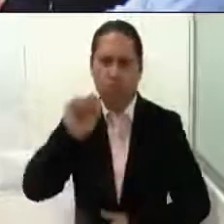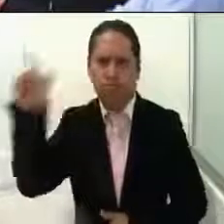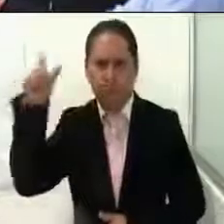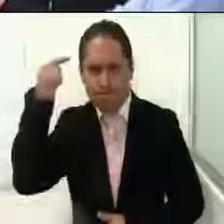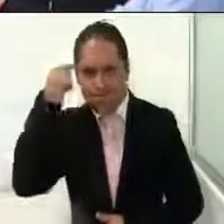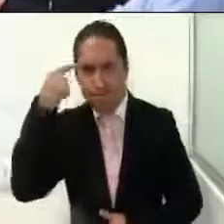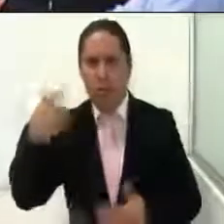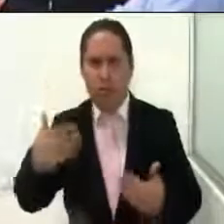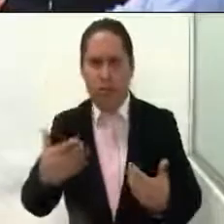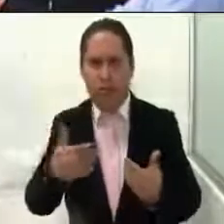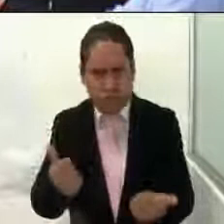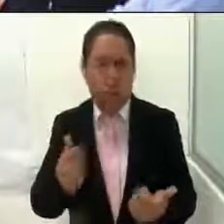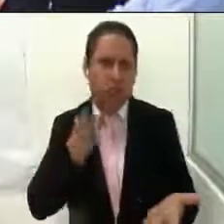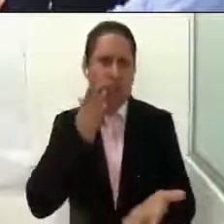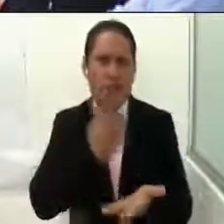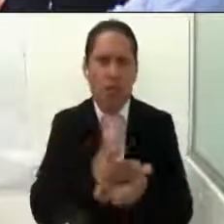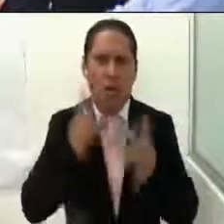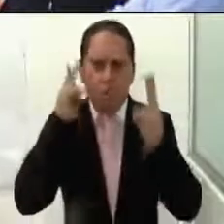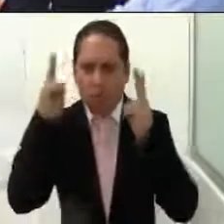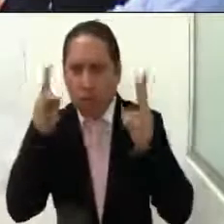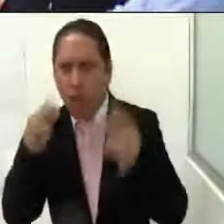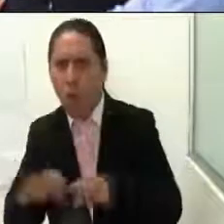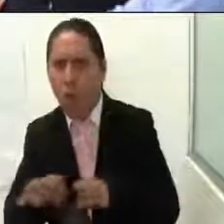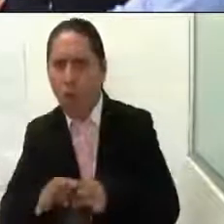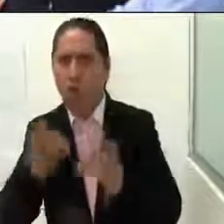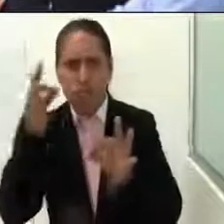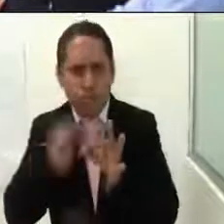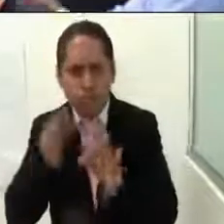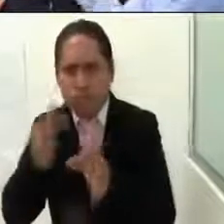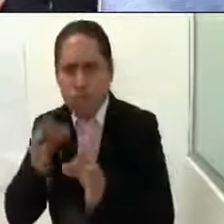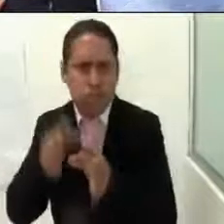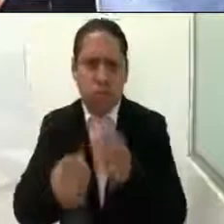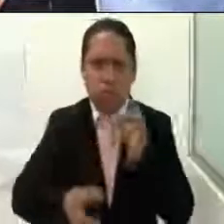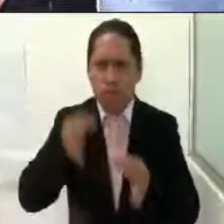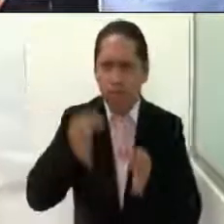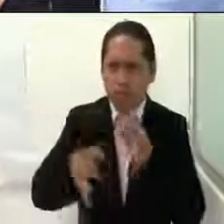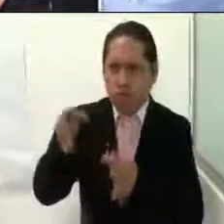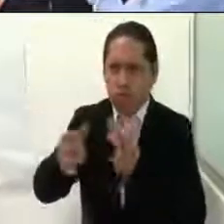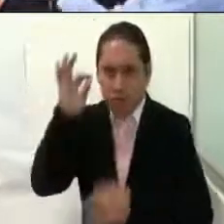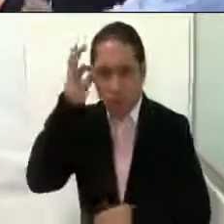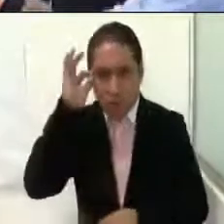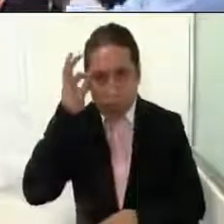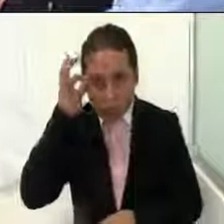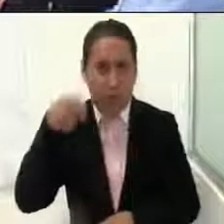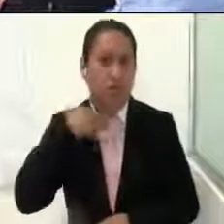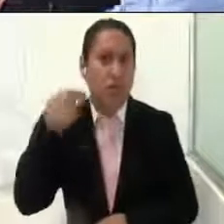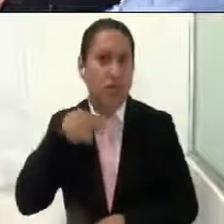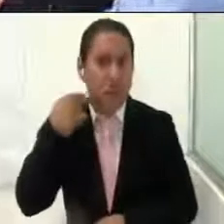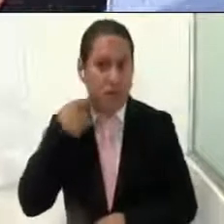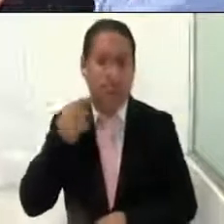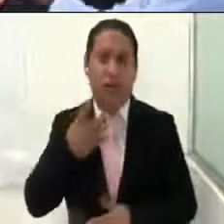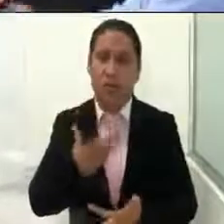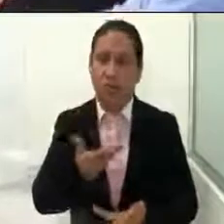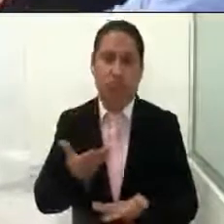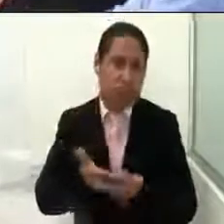esto con el fin de garantizar la calidad y certeza jurídica de los servicios y actos notariales que brindan en